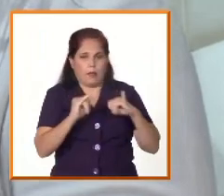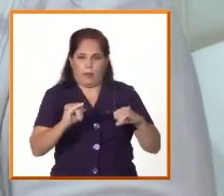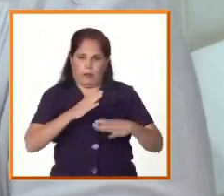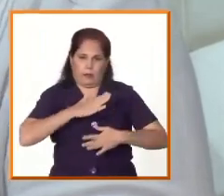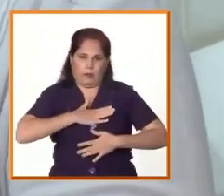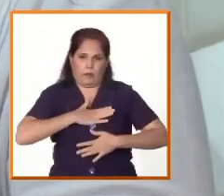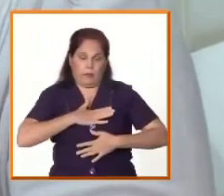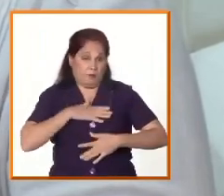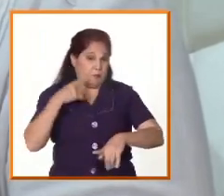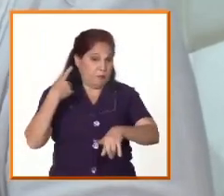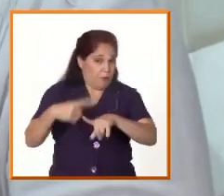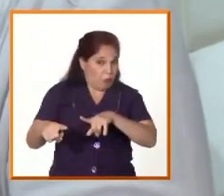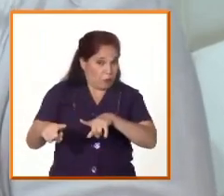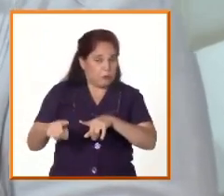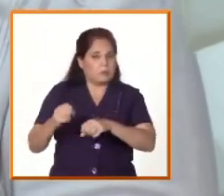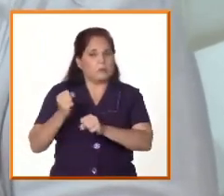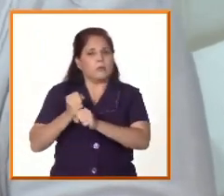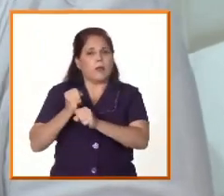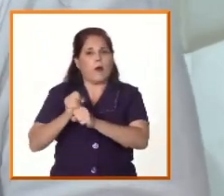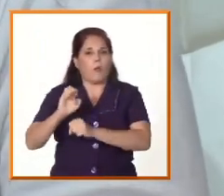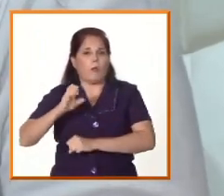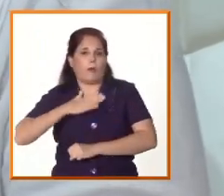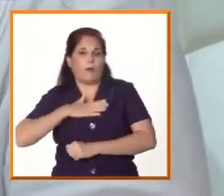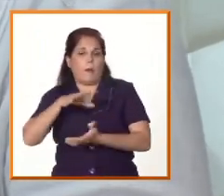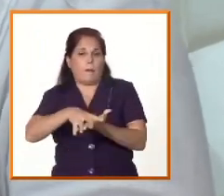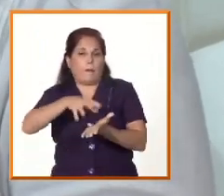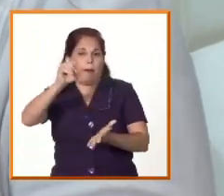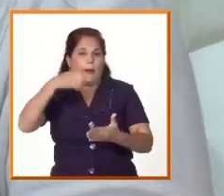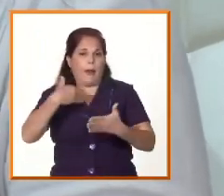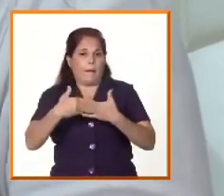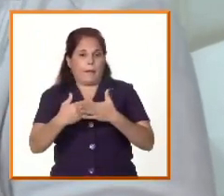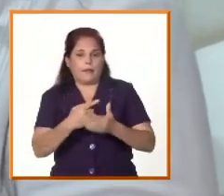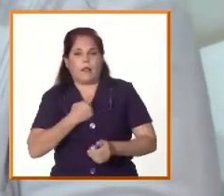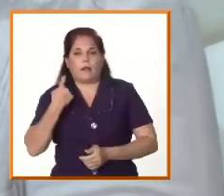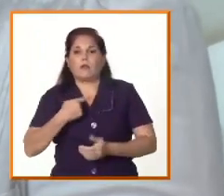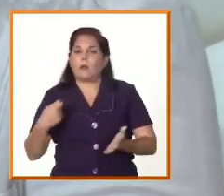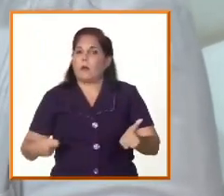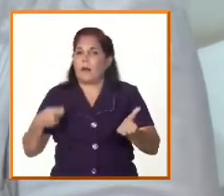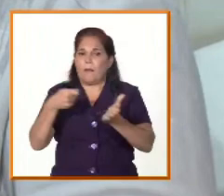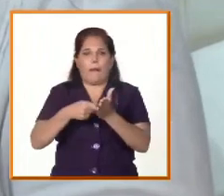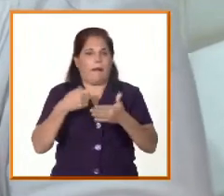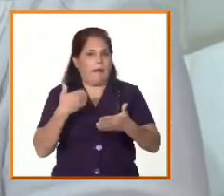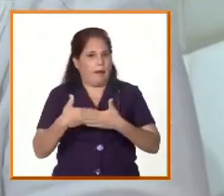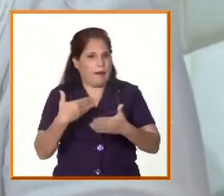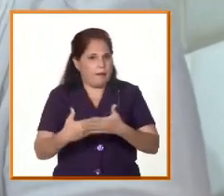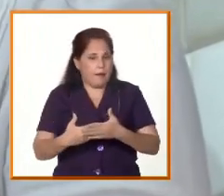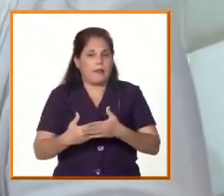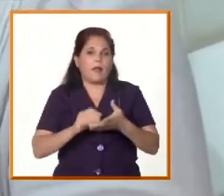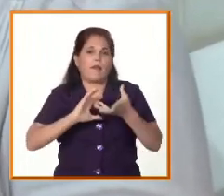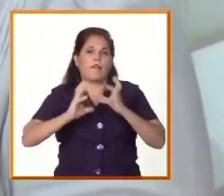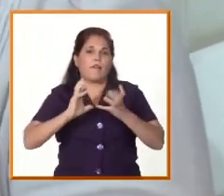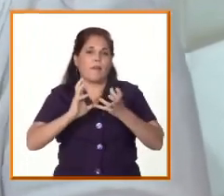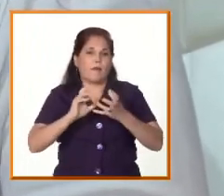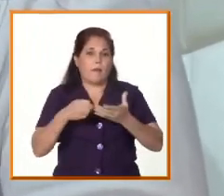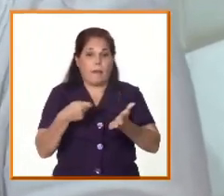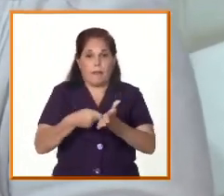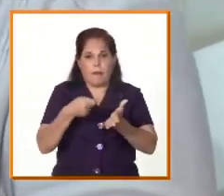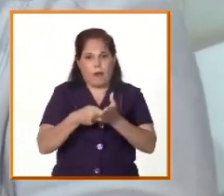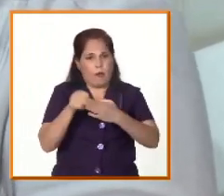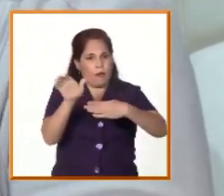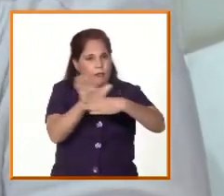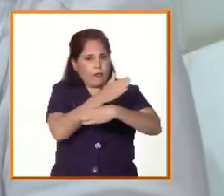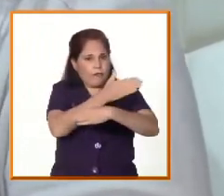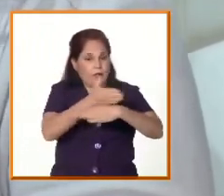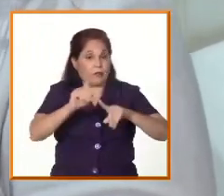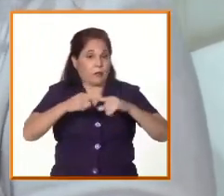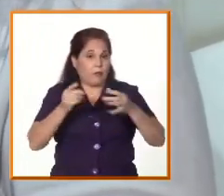igual los trabajadores siguen siendo plantillas de la empresa de nosotros Por tanto le paga la empresa tiene un sistema de pago diferenciado a partir de ese